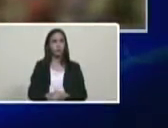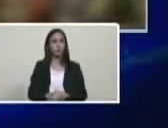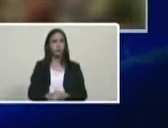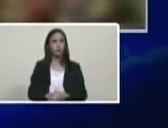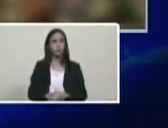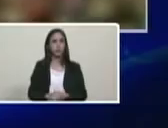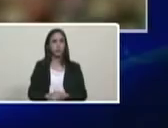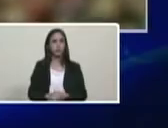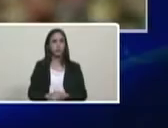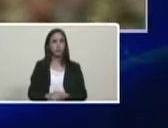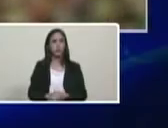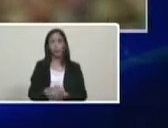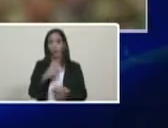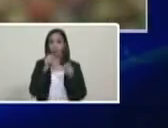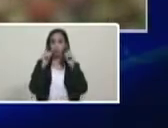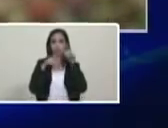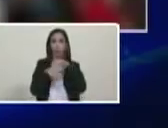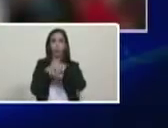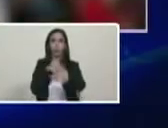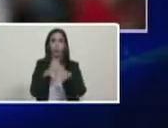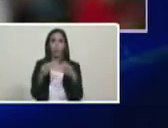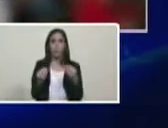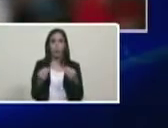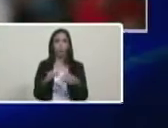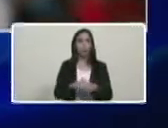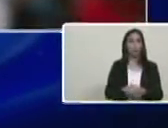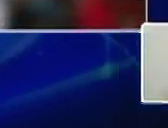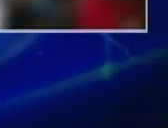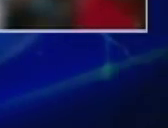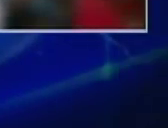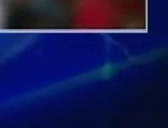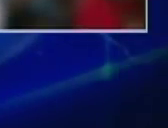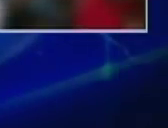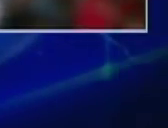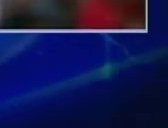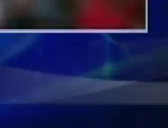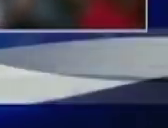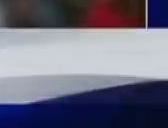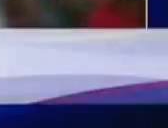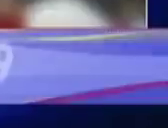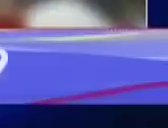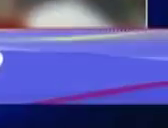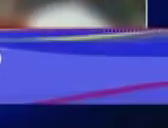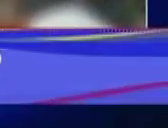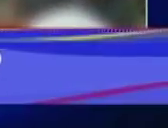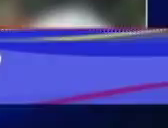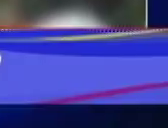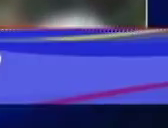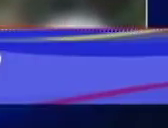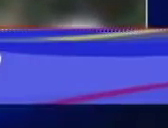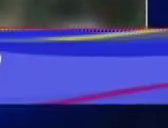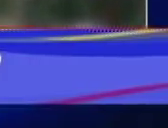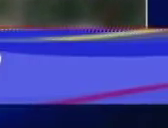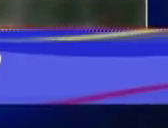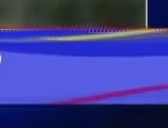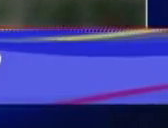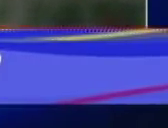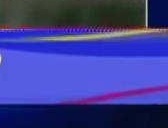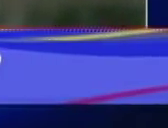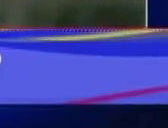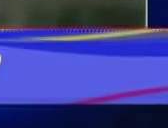Impresionante, de verdad. Lo que me queda es expresar mi admiración por el pueblo de Venezuela, mi